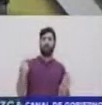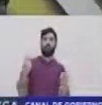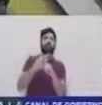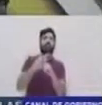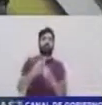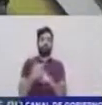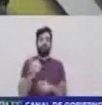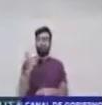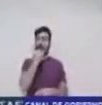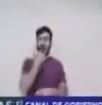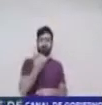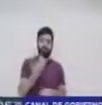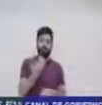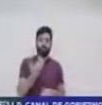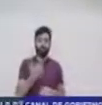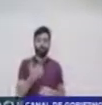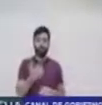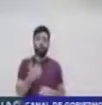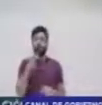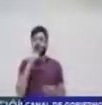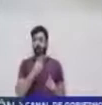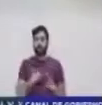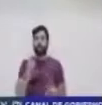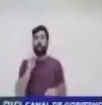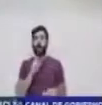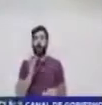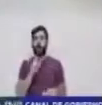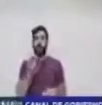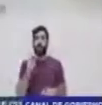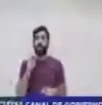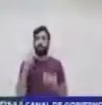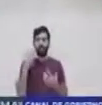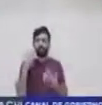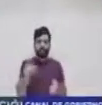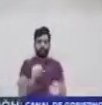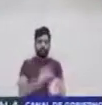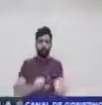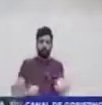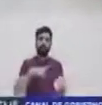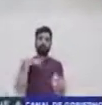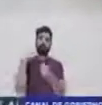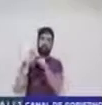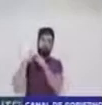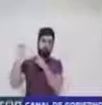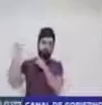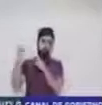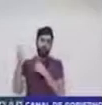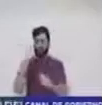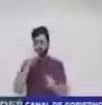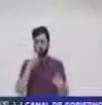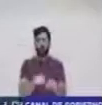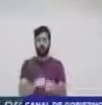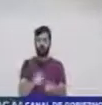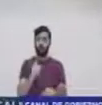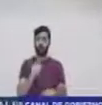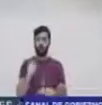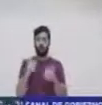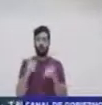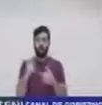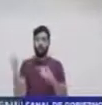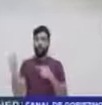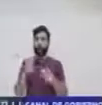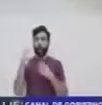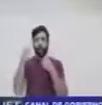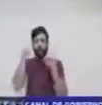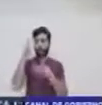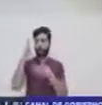situaciones muy extremas, ¿verdad? Como jóvenes intentando suicidarse o situaciones parecidas por el mal manejo de esa